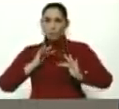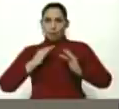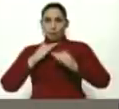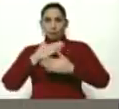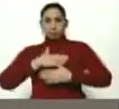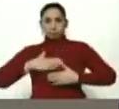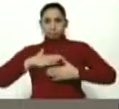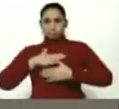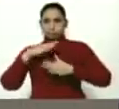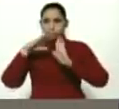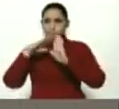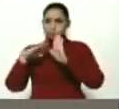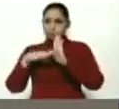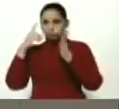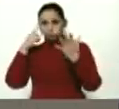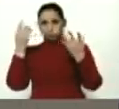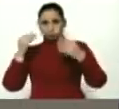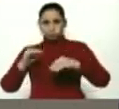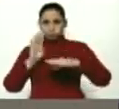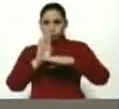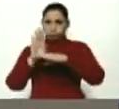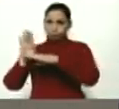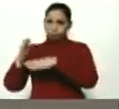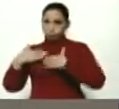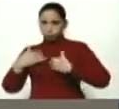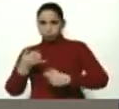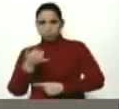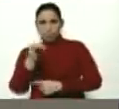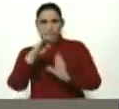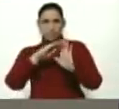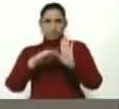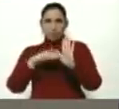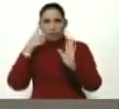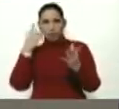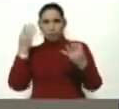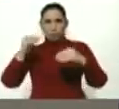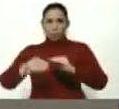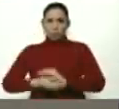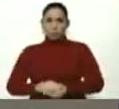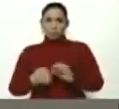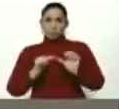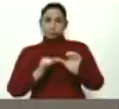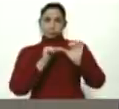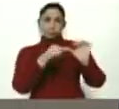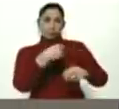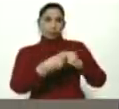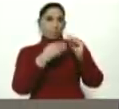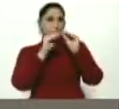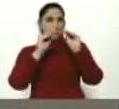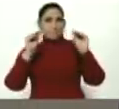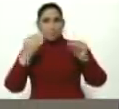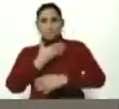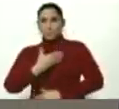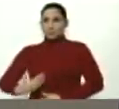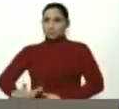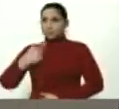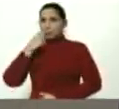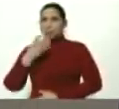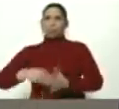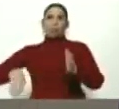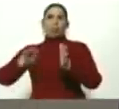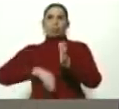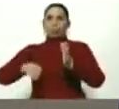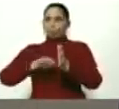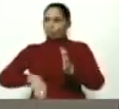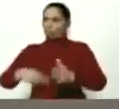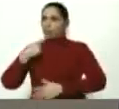los protocolos de bioseguridad que están plenamente establecidos en ese caso. Seguimos haciendo un llamado, el presidente Maduro lo ha dicho en muchísimas